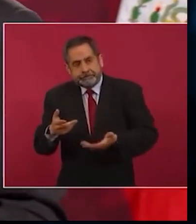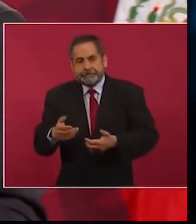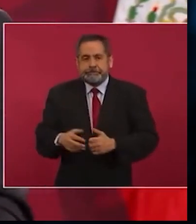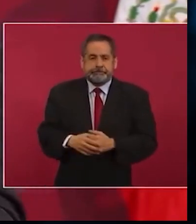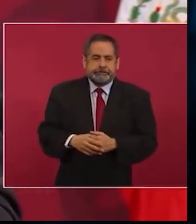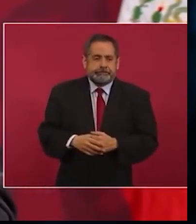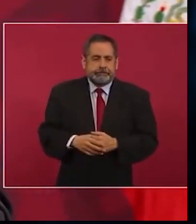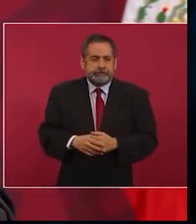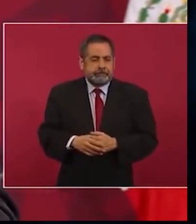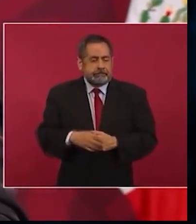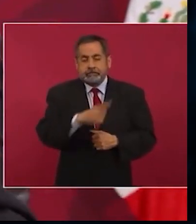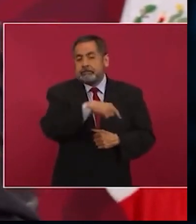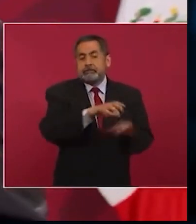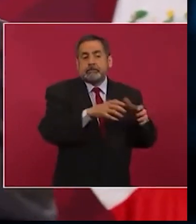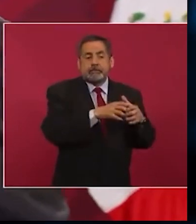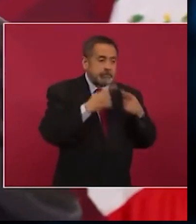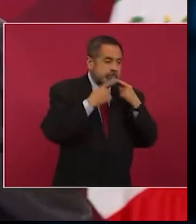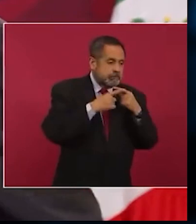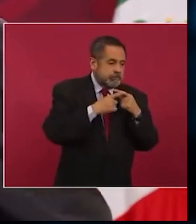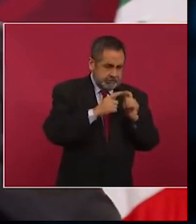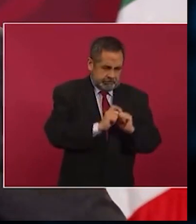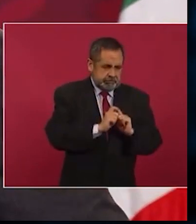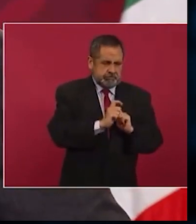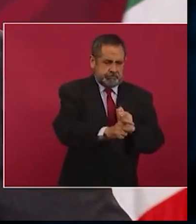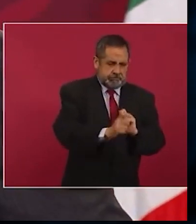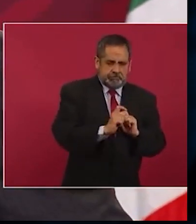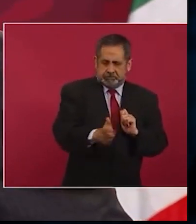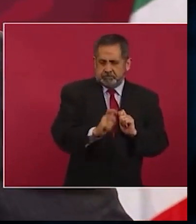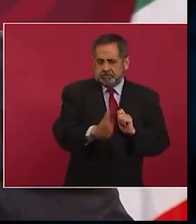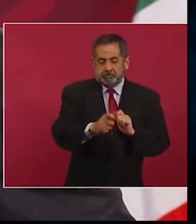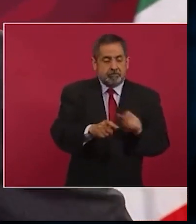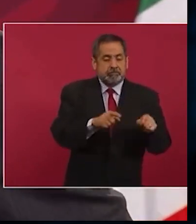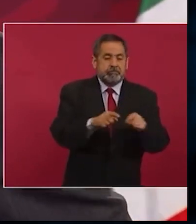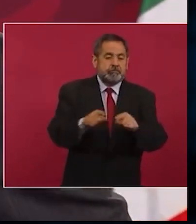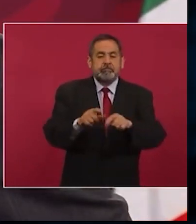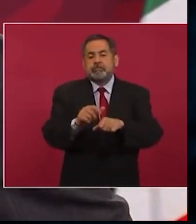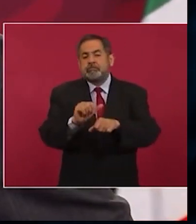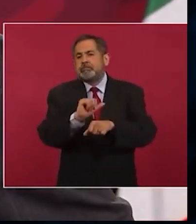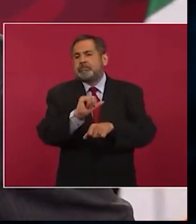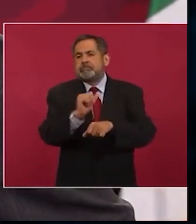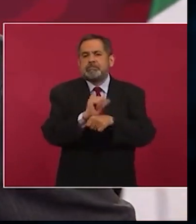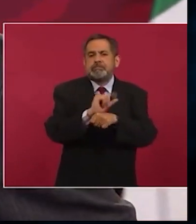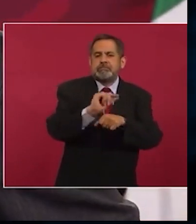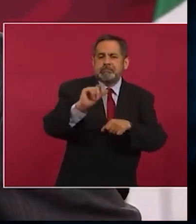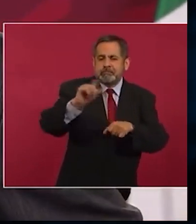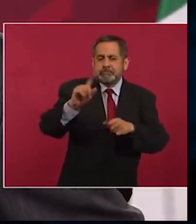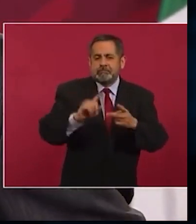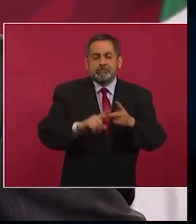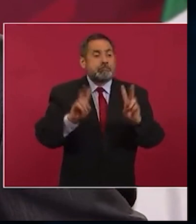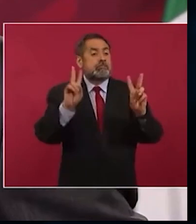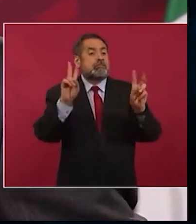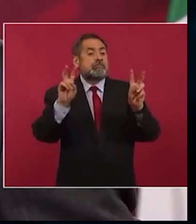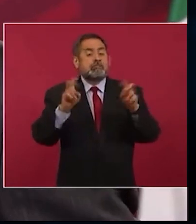convencen no contratan a artistas la pseudo